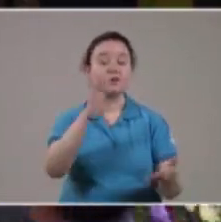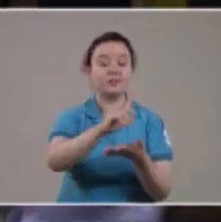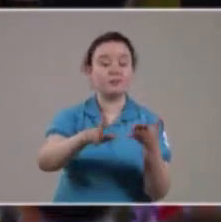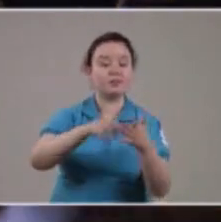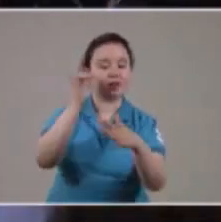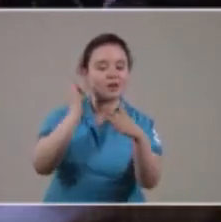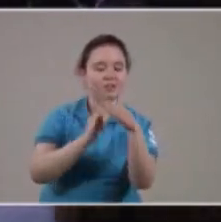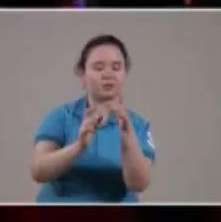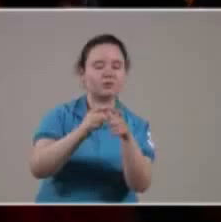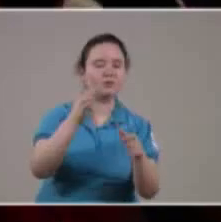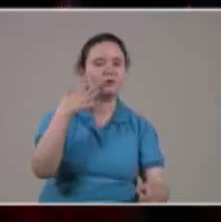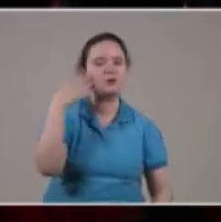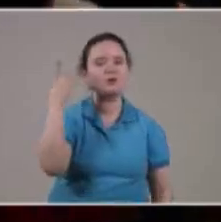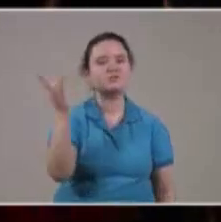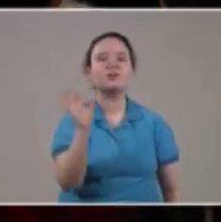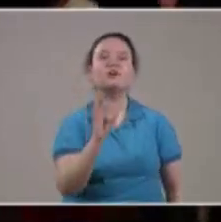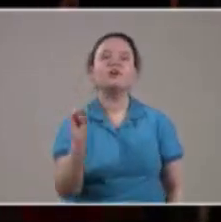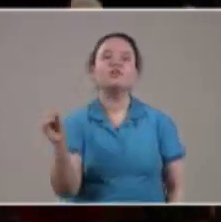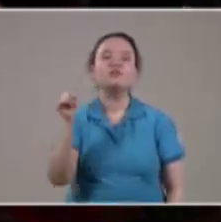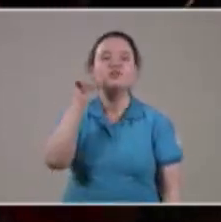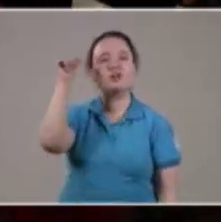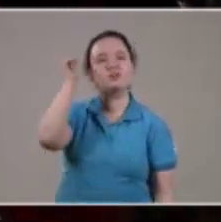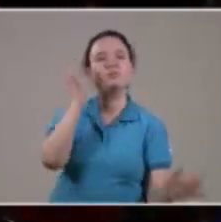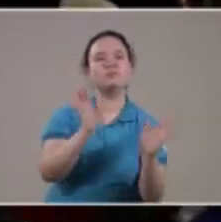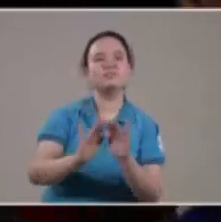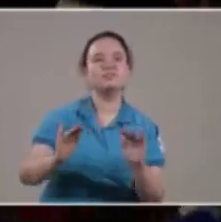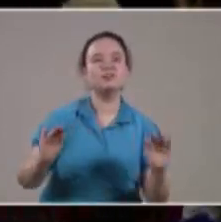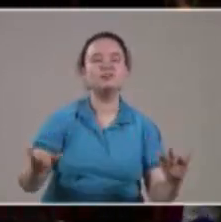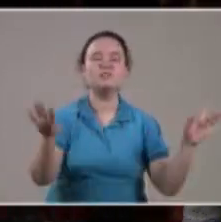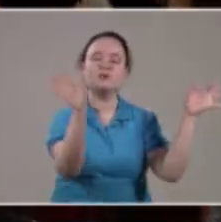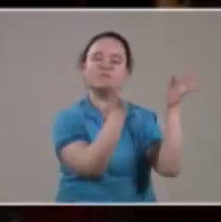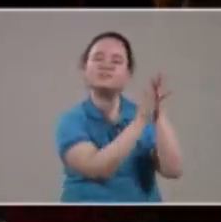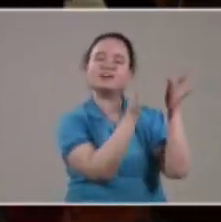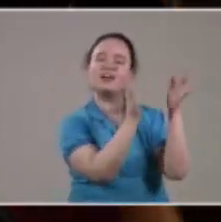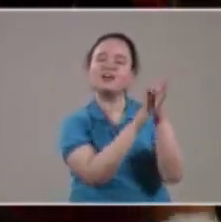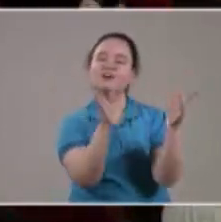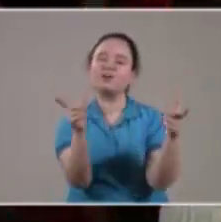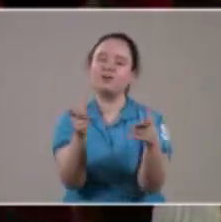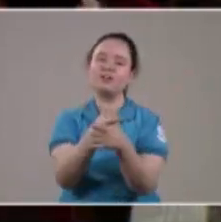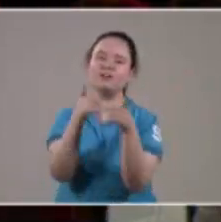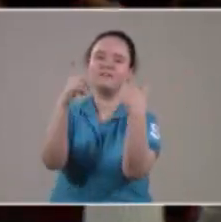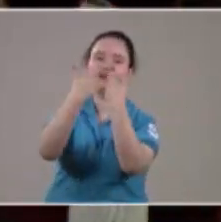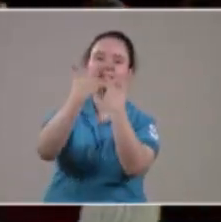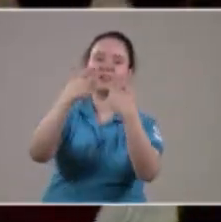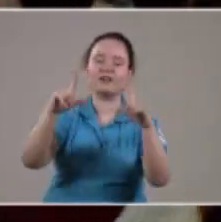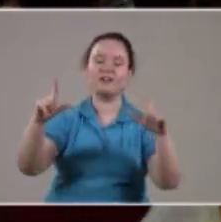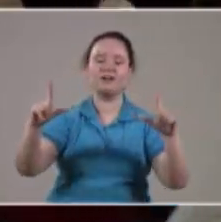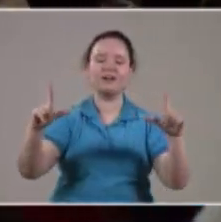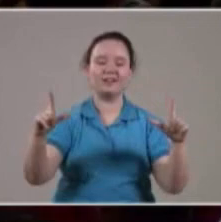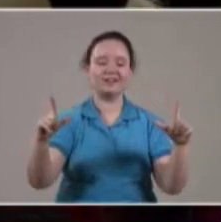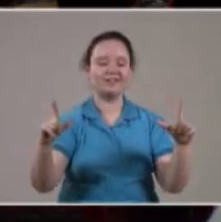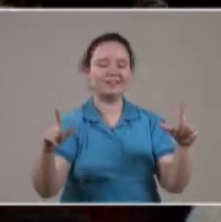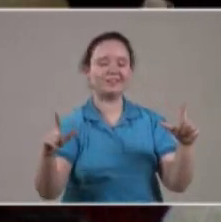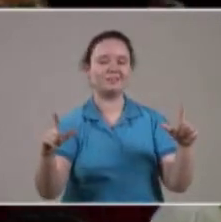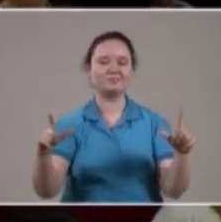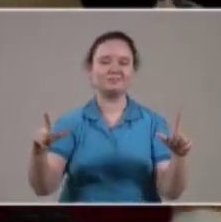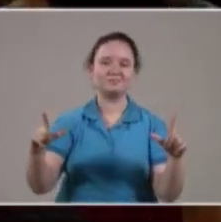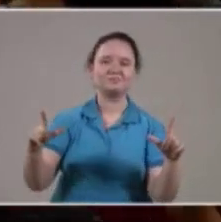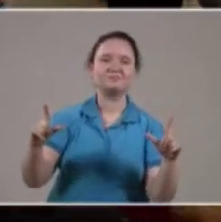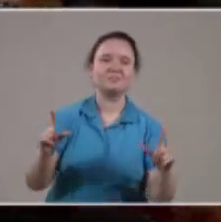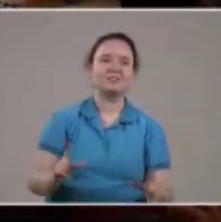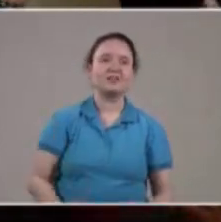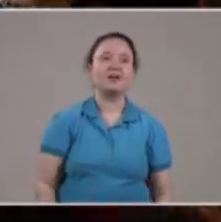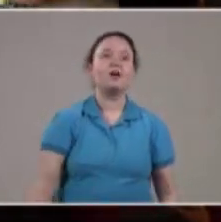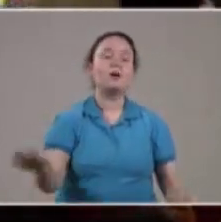La intimidad con Dios, donde adultos y niños alaban con libertad.